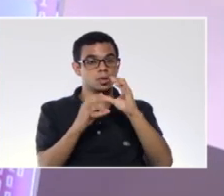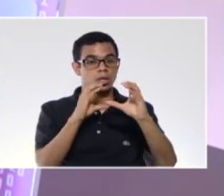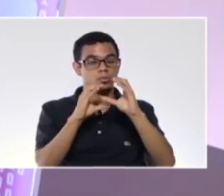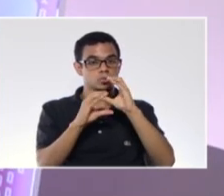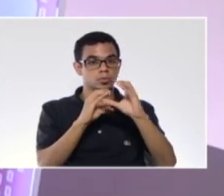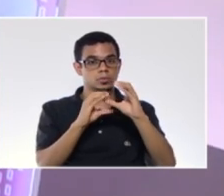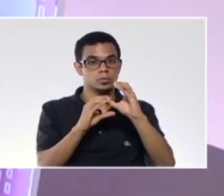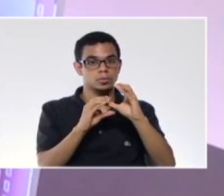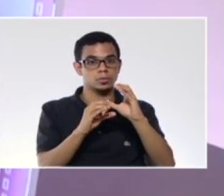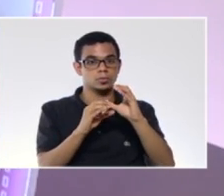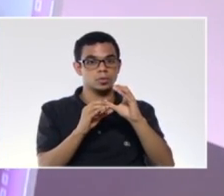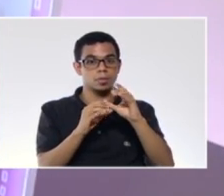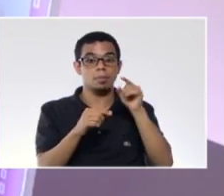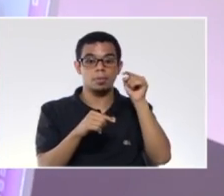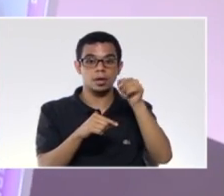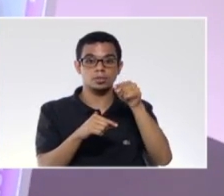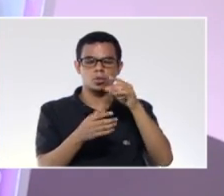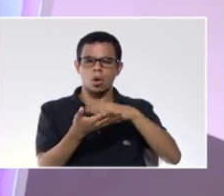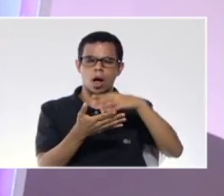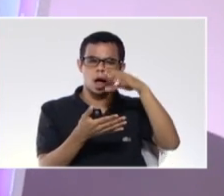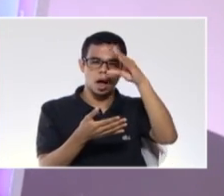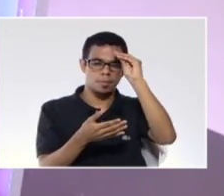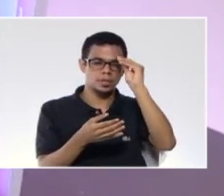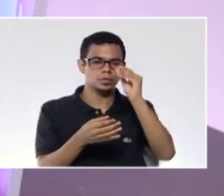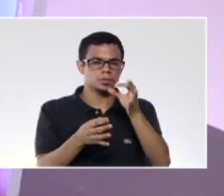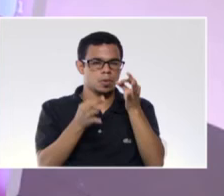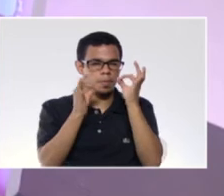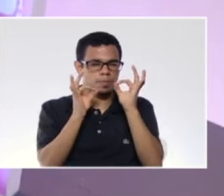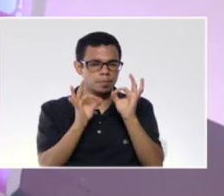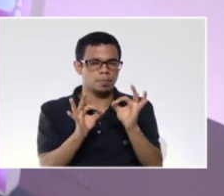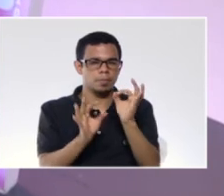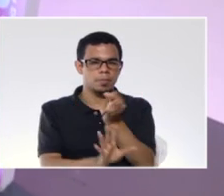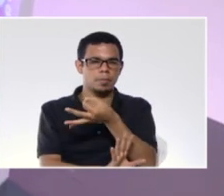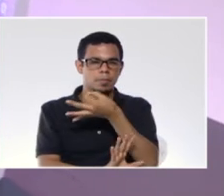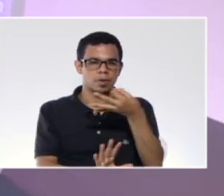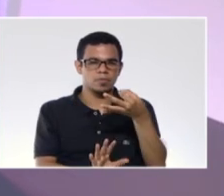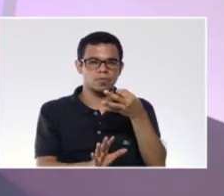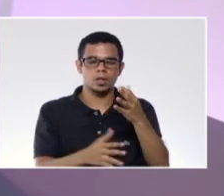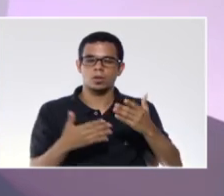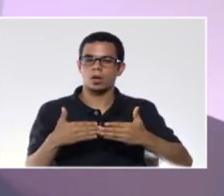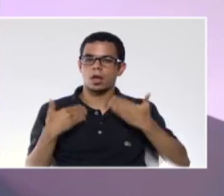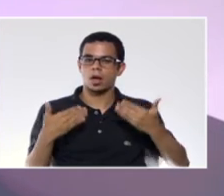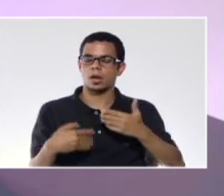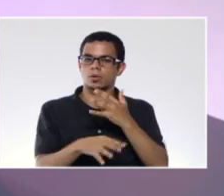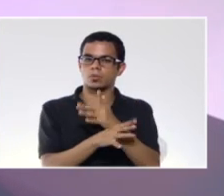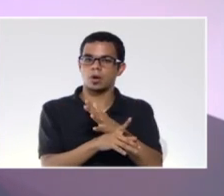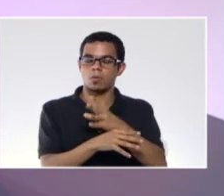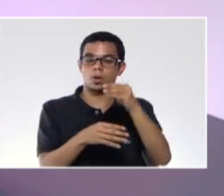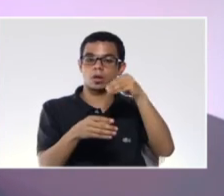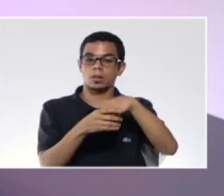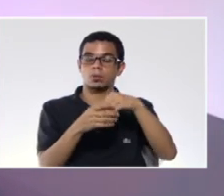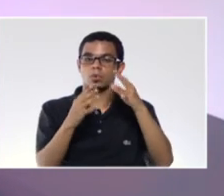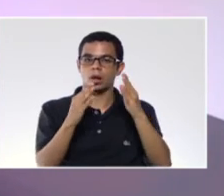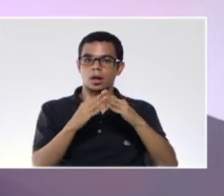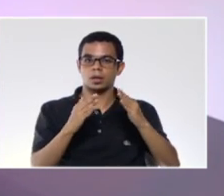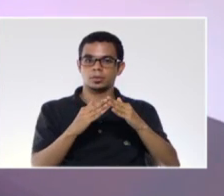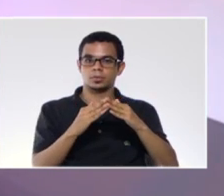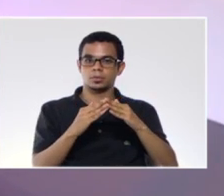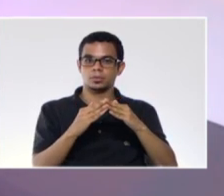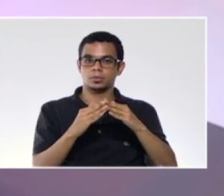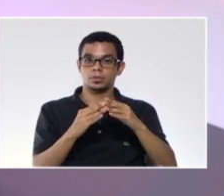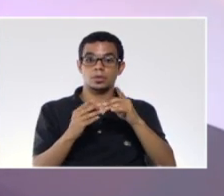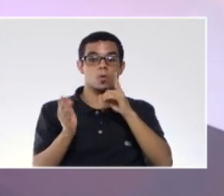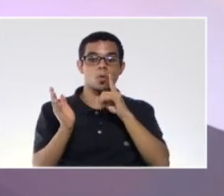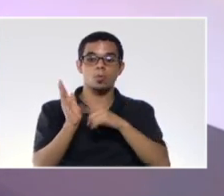la comunicación para así obtener un aprendizaje significativo y divertido desde sus hogares, recordándoles mantener